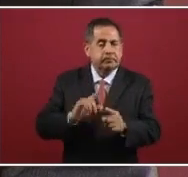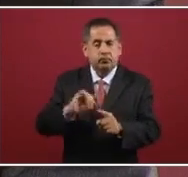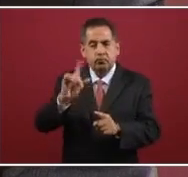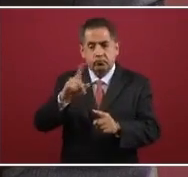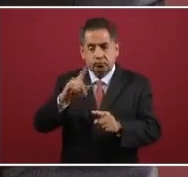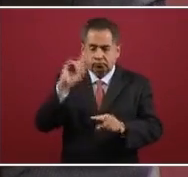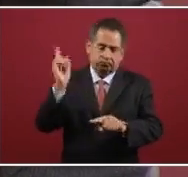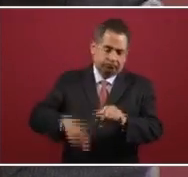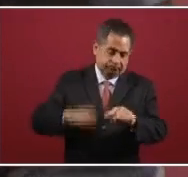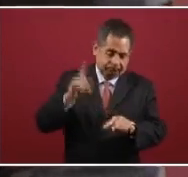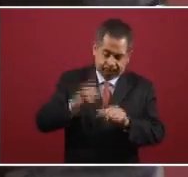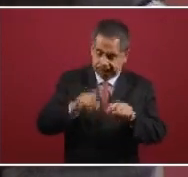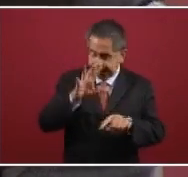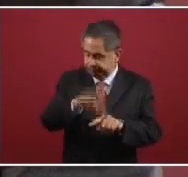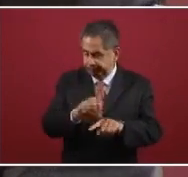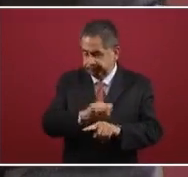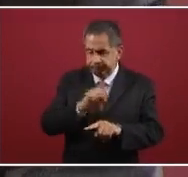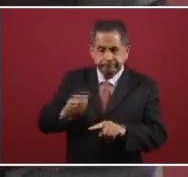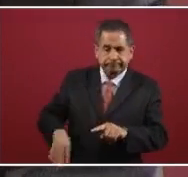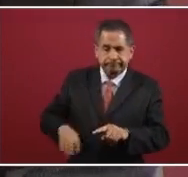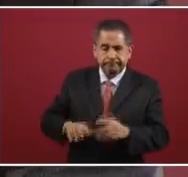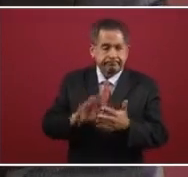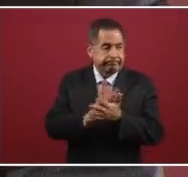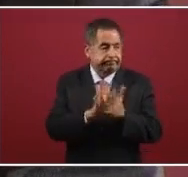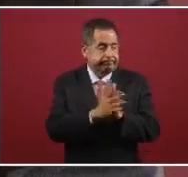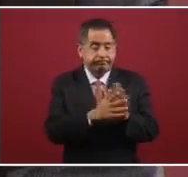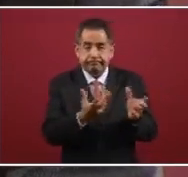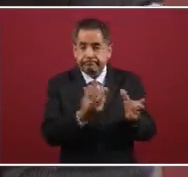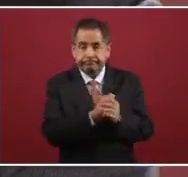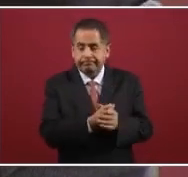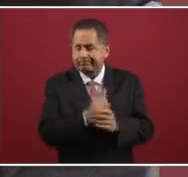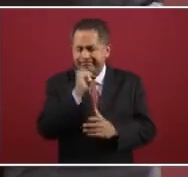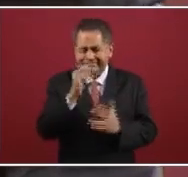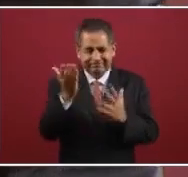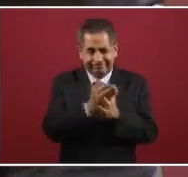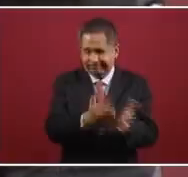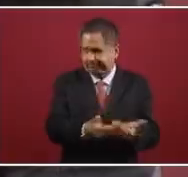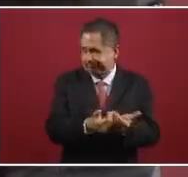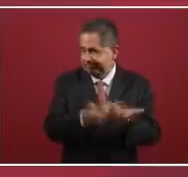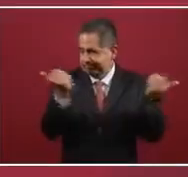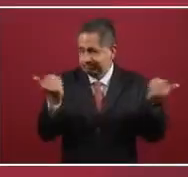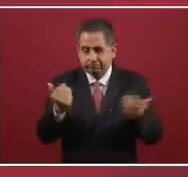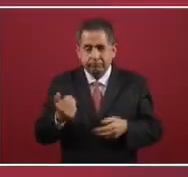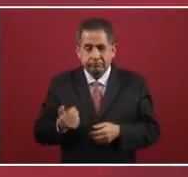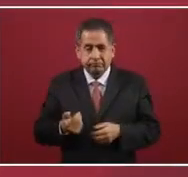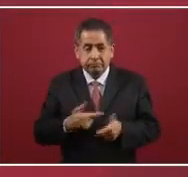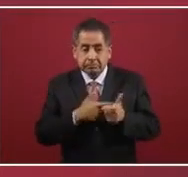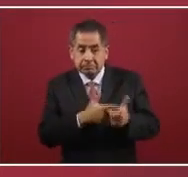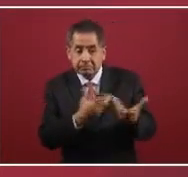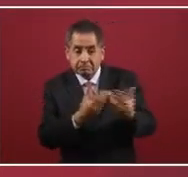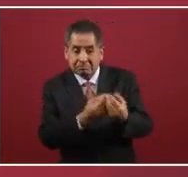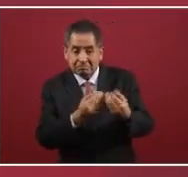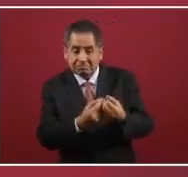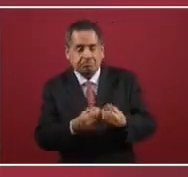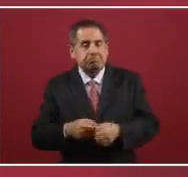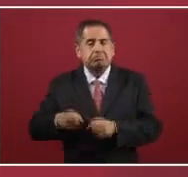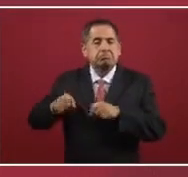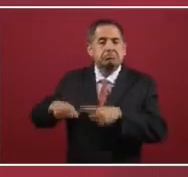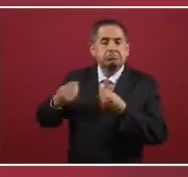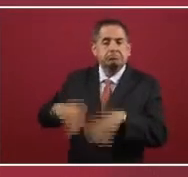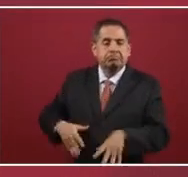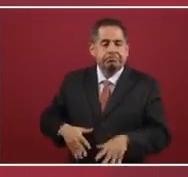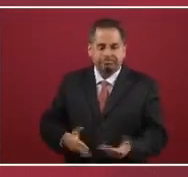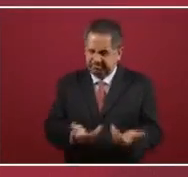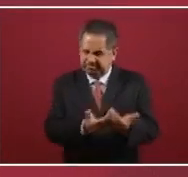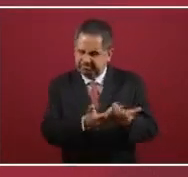a la autoridad de la delincuencia, porque si no, no avanzamos. Entonces,